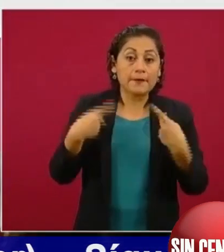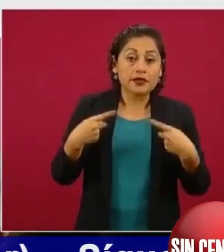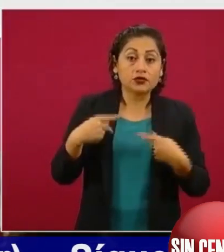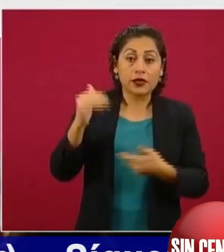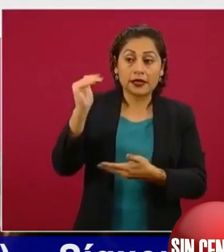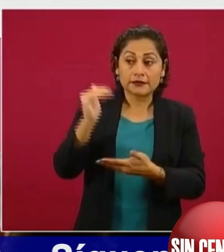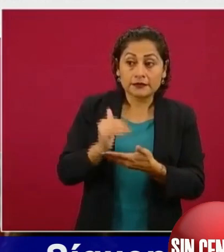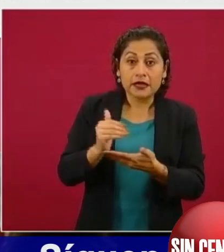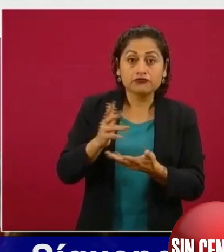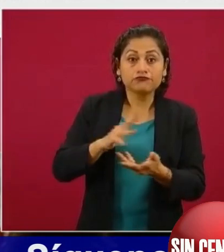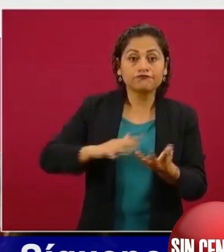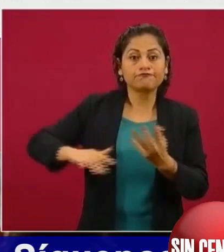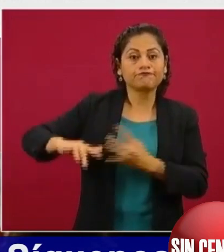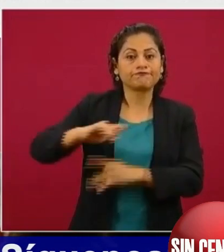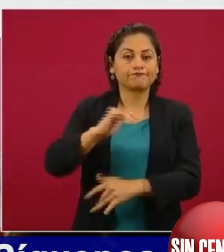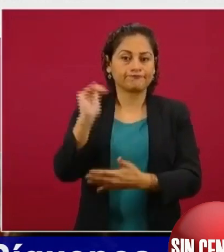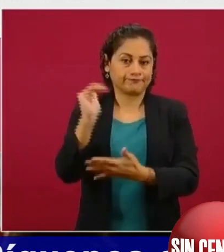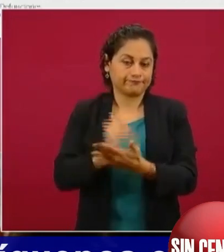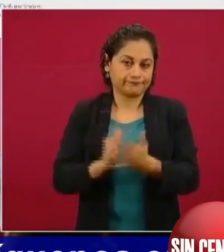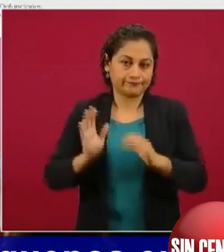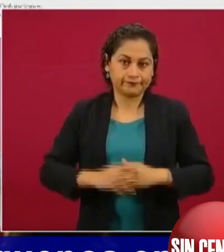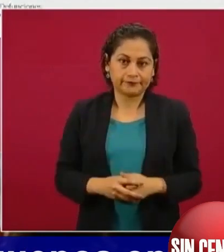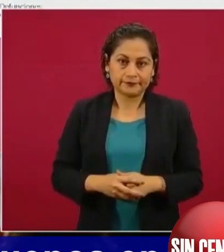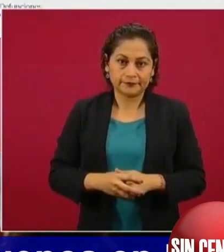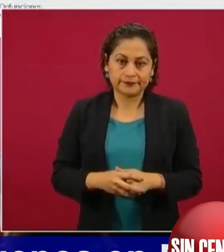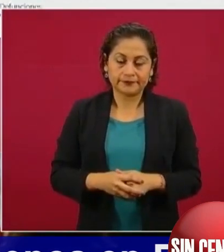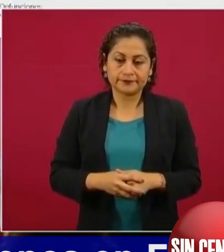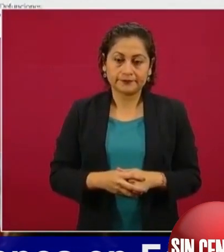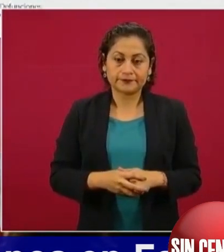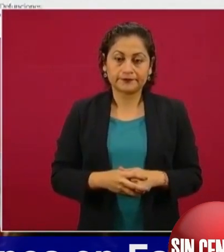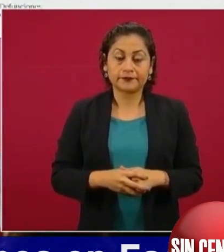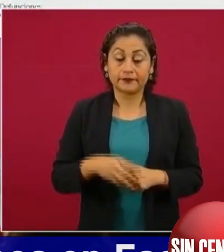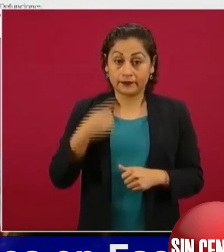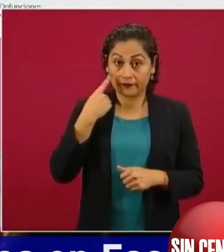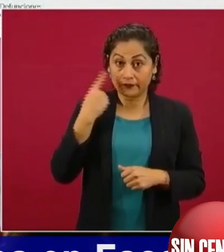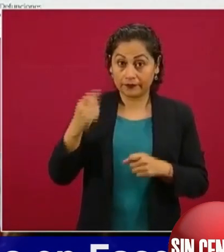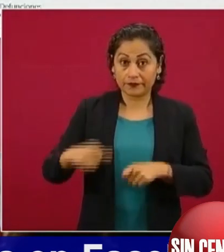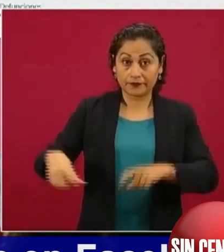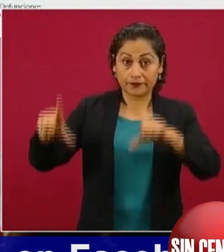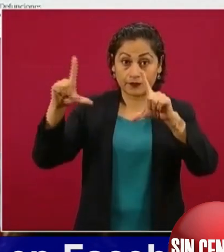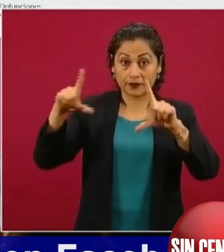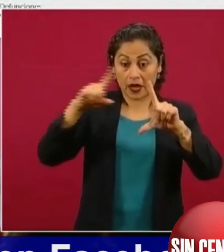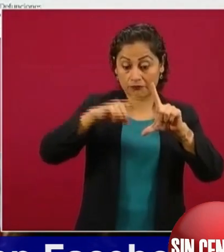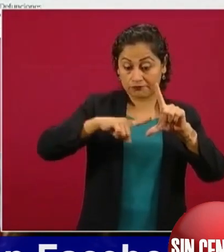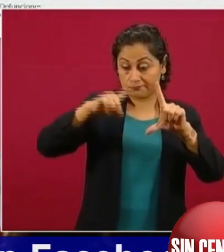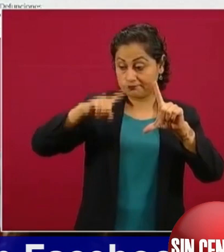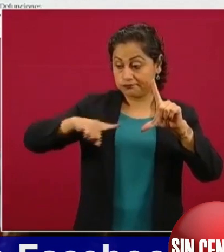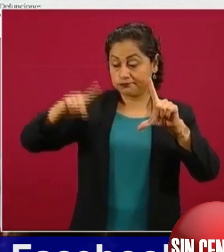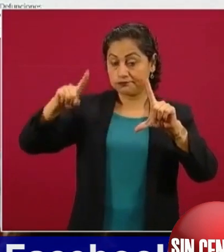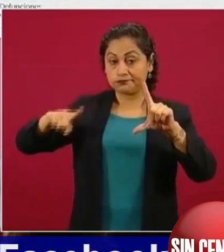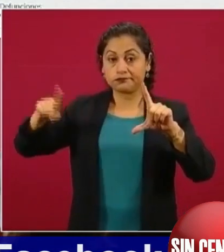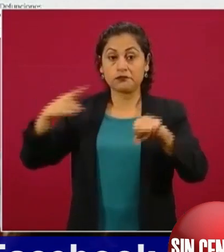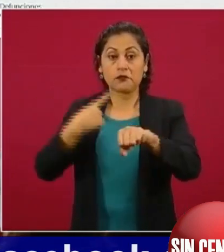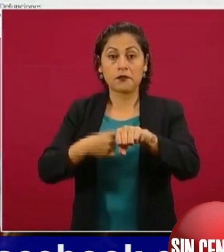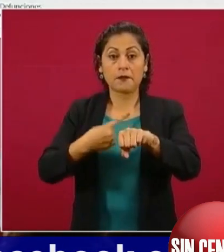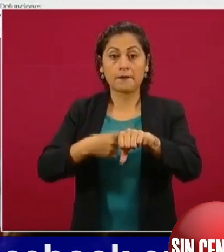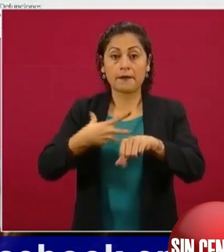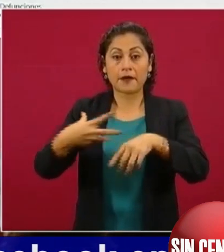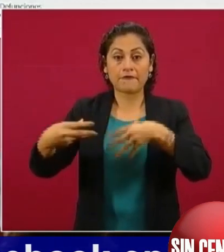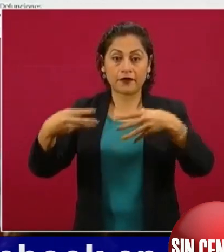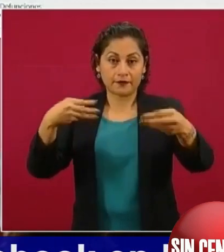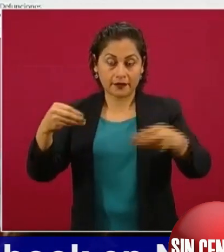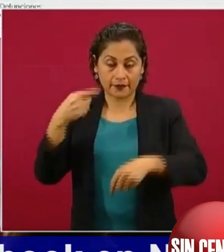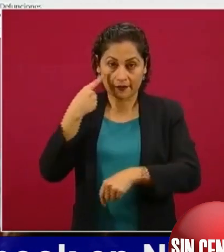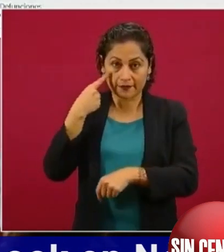con otros estados. La siguiente. Ahora sí, esta es la curva epidémica. Recordar siempre que las curvas epidémicas, esto lo explico porque veremos